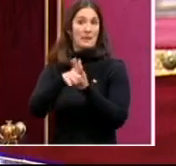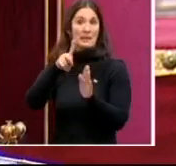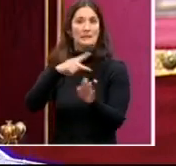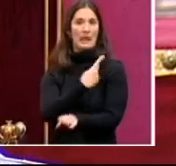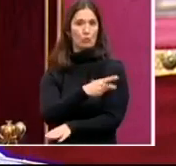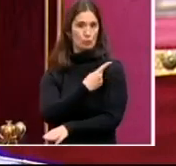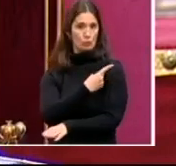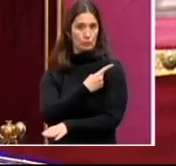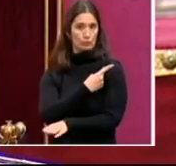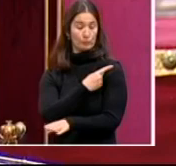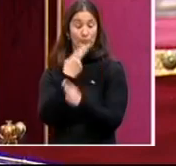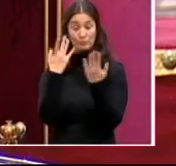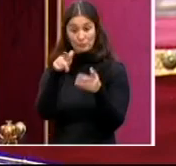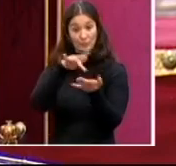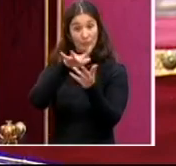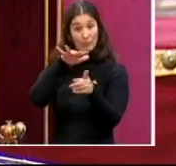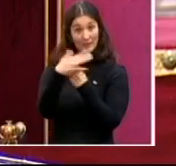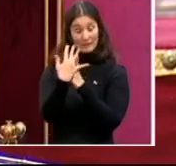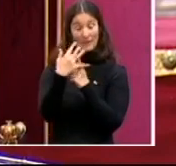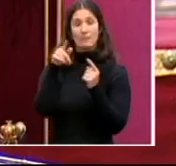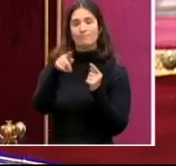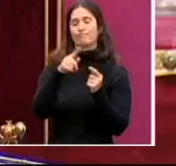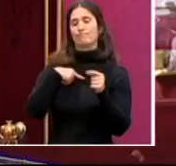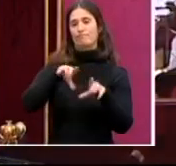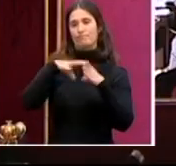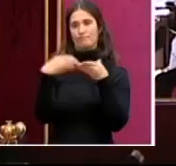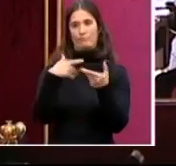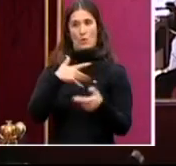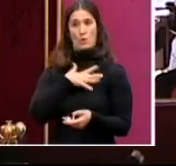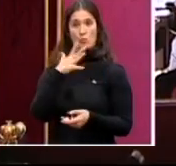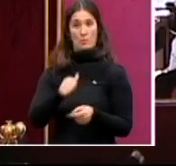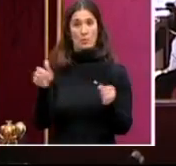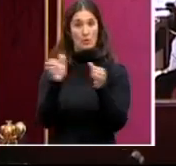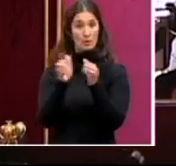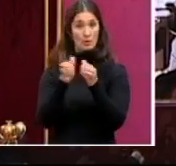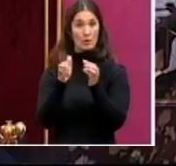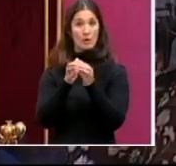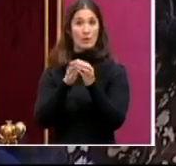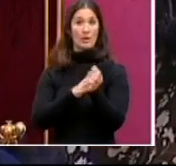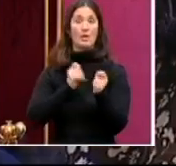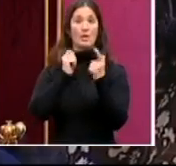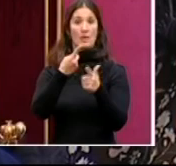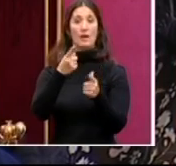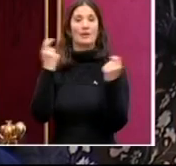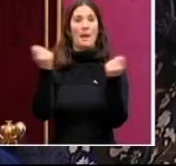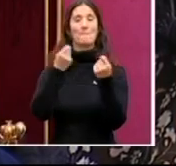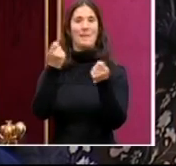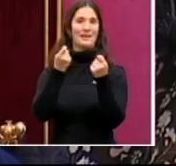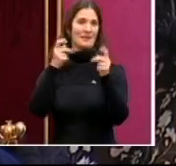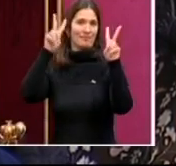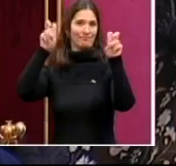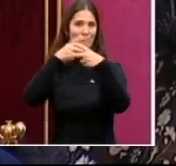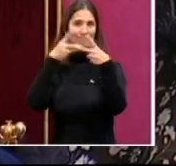tatuaje. Ante esta situación, la Corporación Municipal del Ayuntamiento de Granada se suma al apoyo de la campaña El tatuaje que más